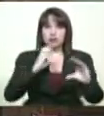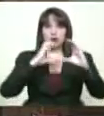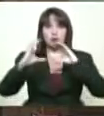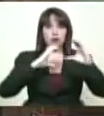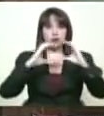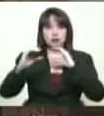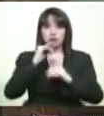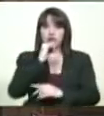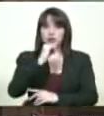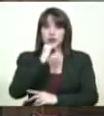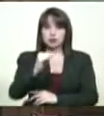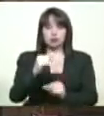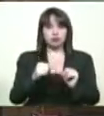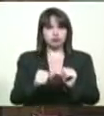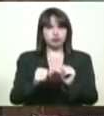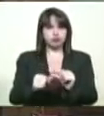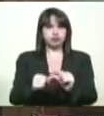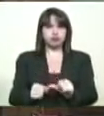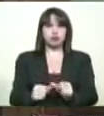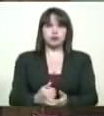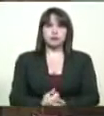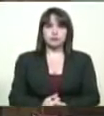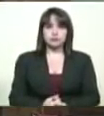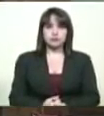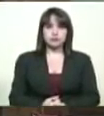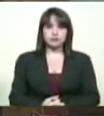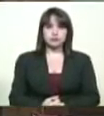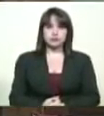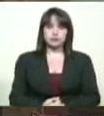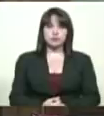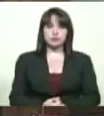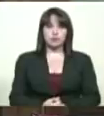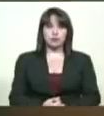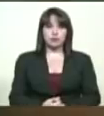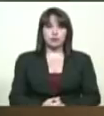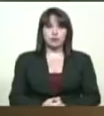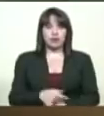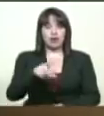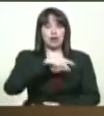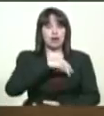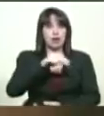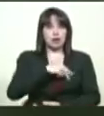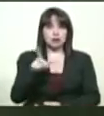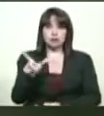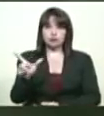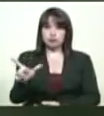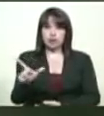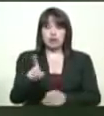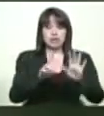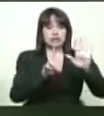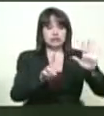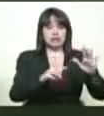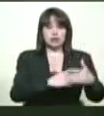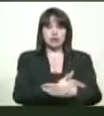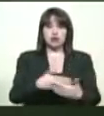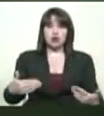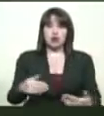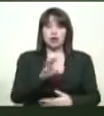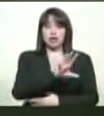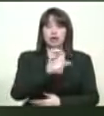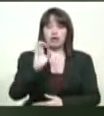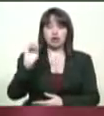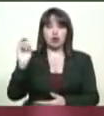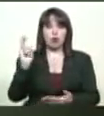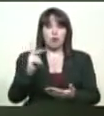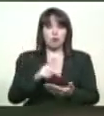información permanente que están por crear por el carné del partido a los 6.500.000 patriotas que se